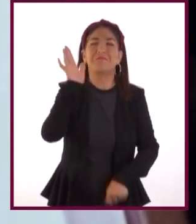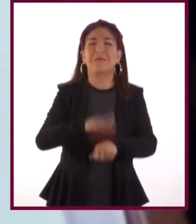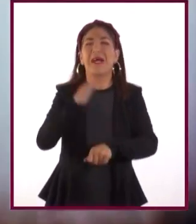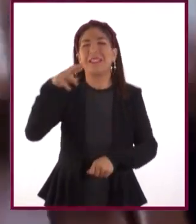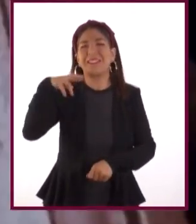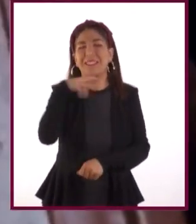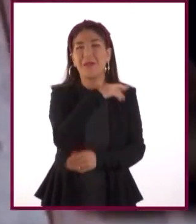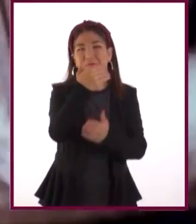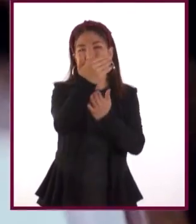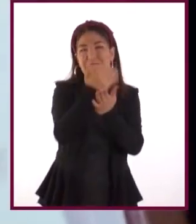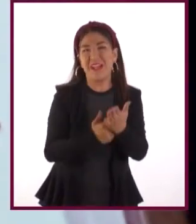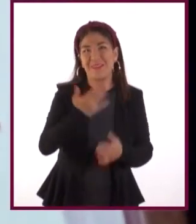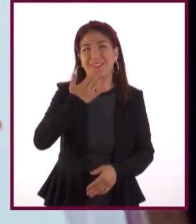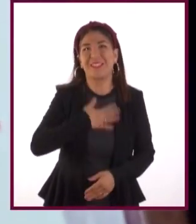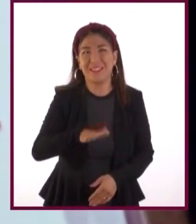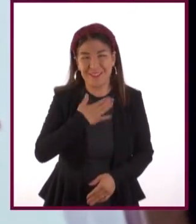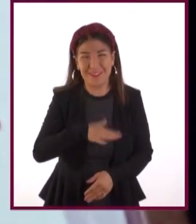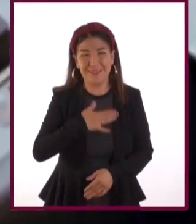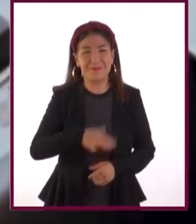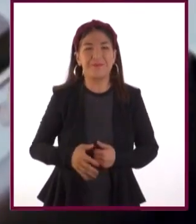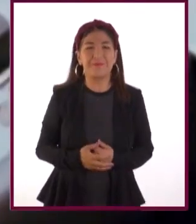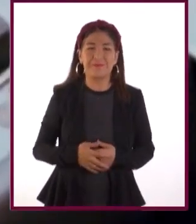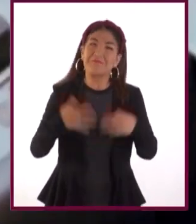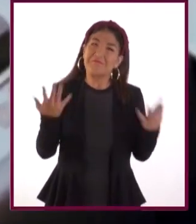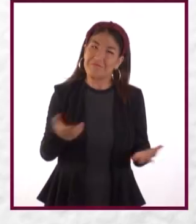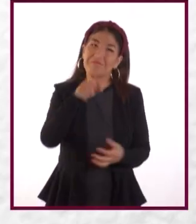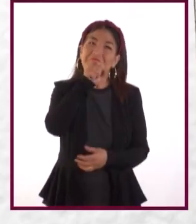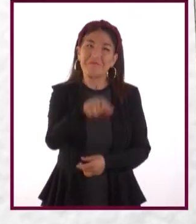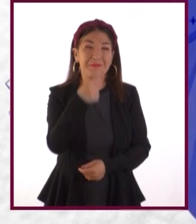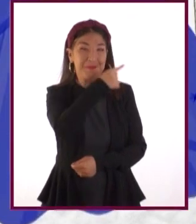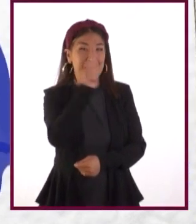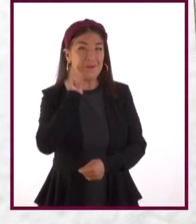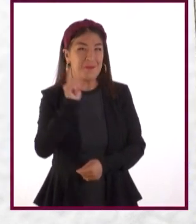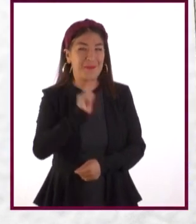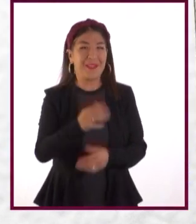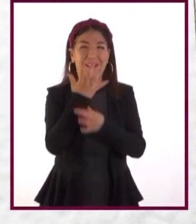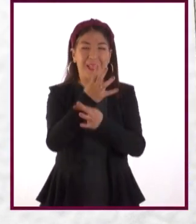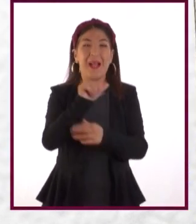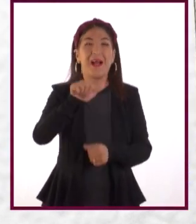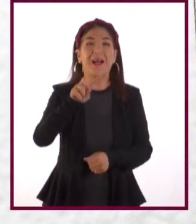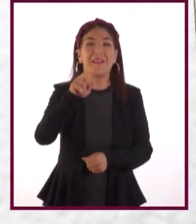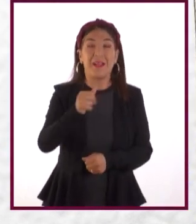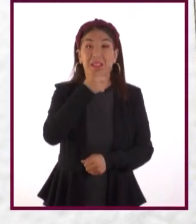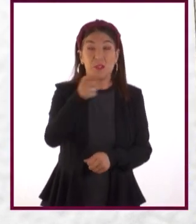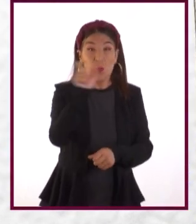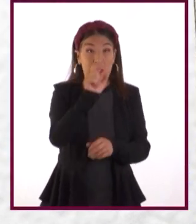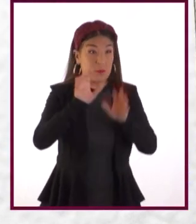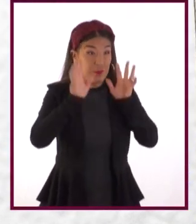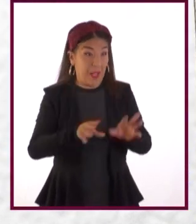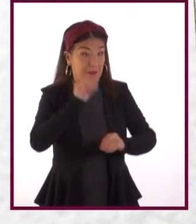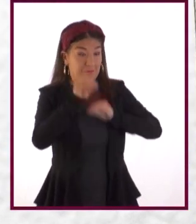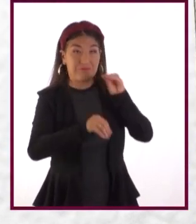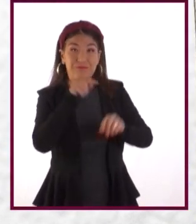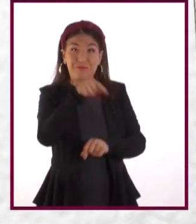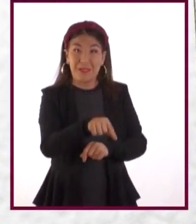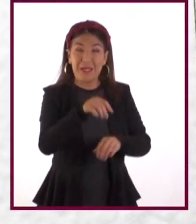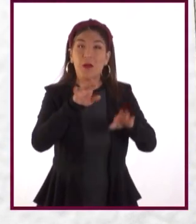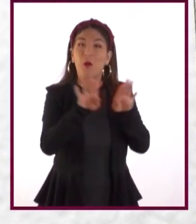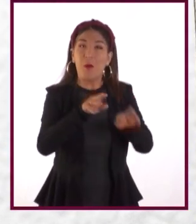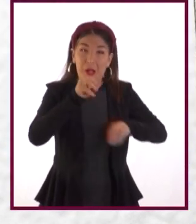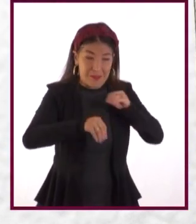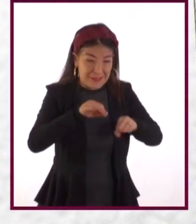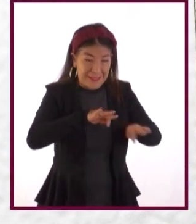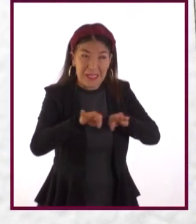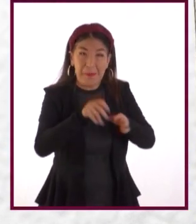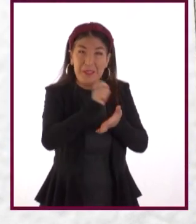la operación será más rápida y menos agotadora. Además, como la misma Ada lo mencionó, una vez desarrollado este